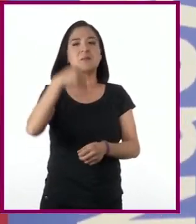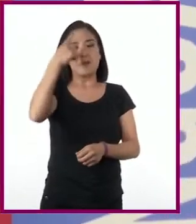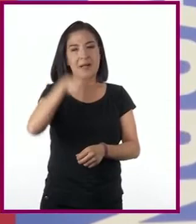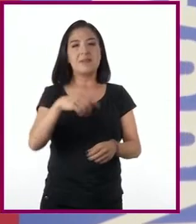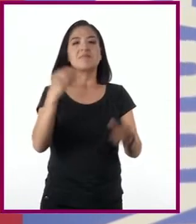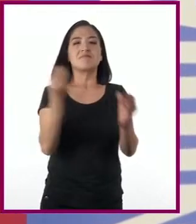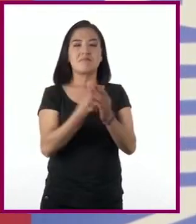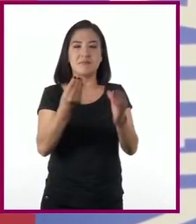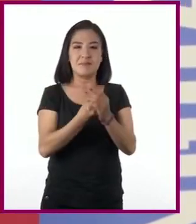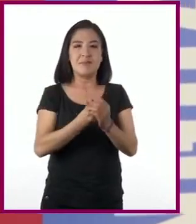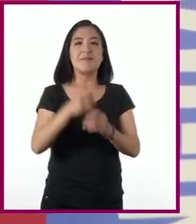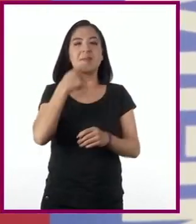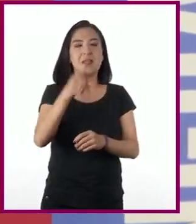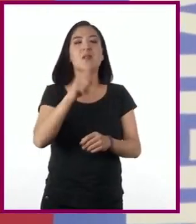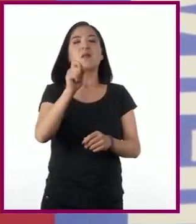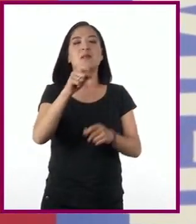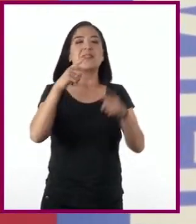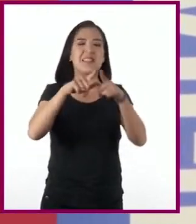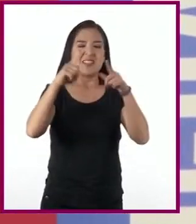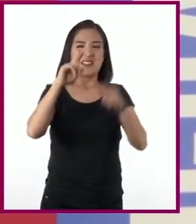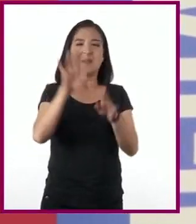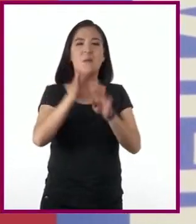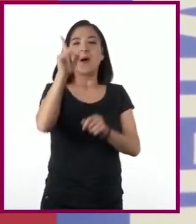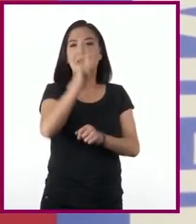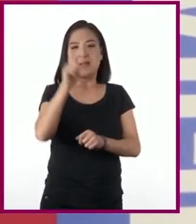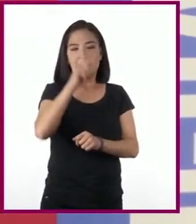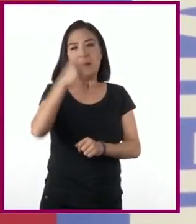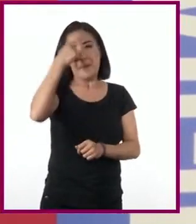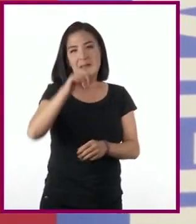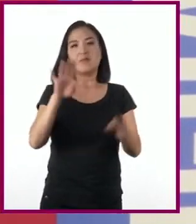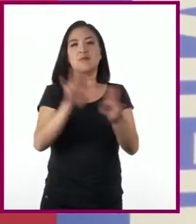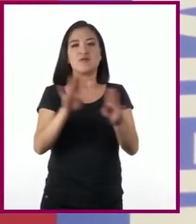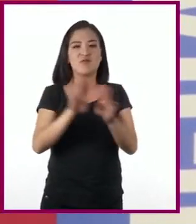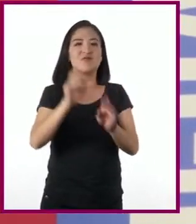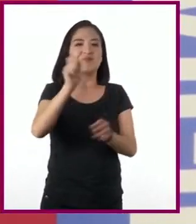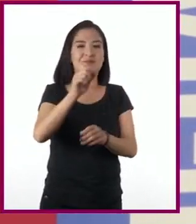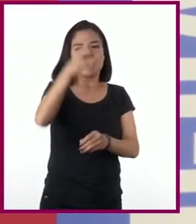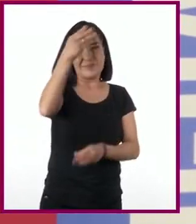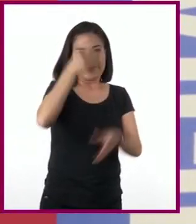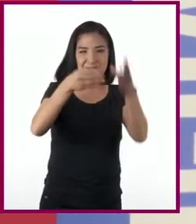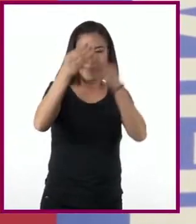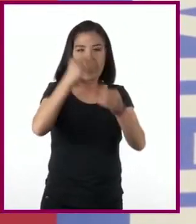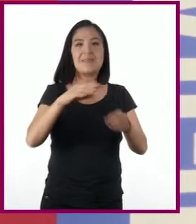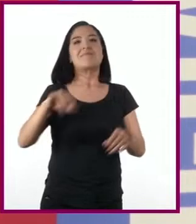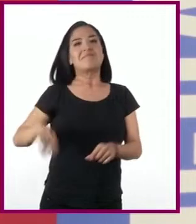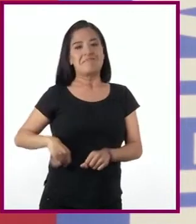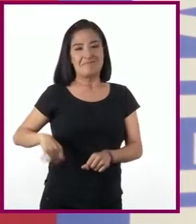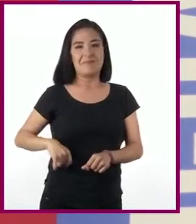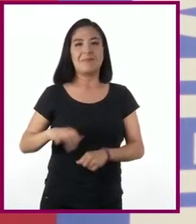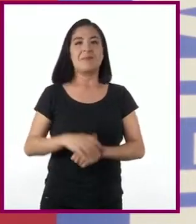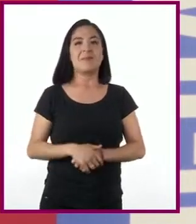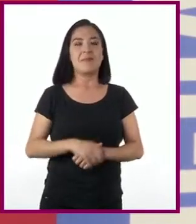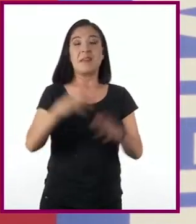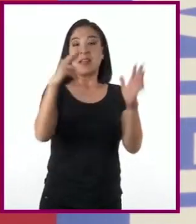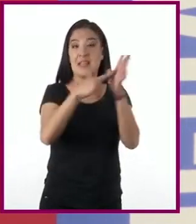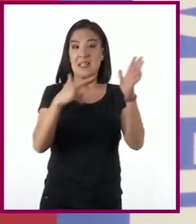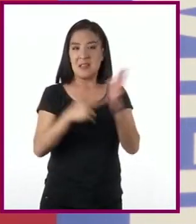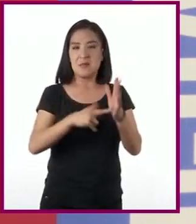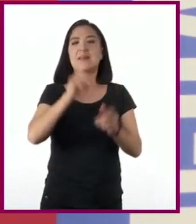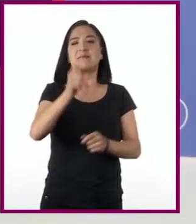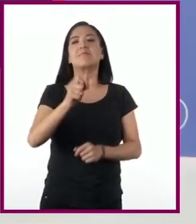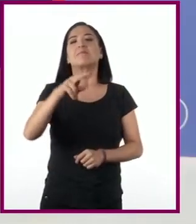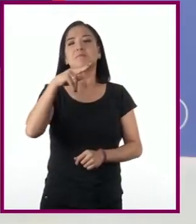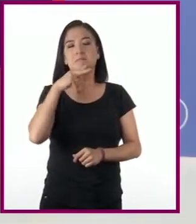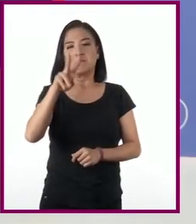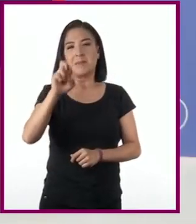una práctica social del lenguaje que se relaciona con otros aprendizajes de manera muy interesante: los reglamentos y sus